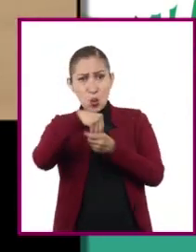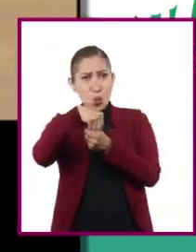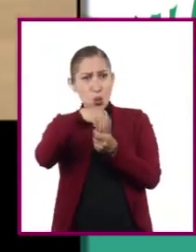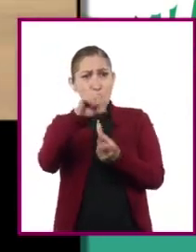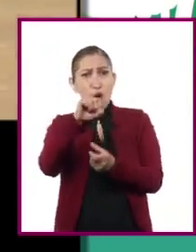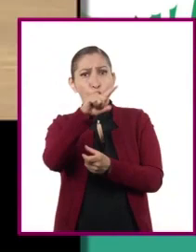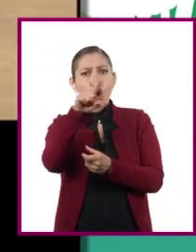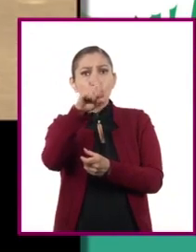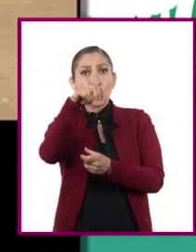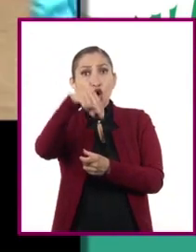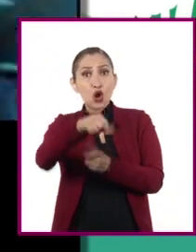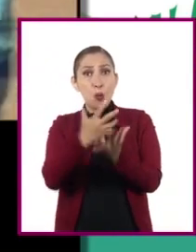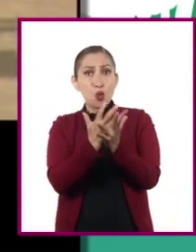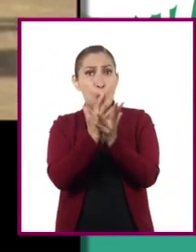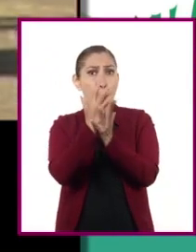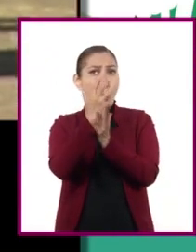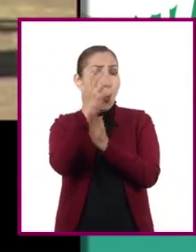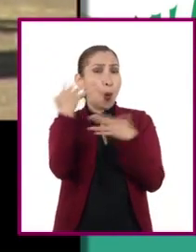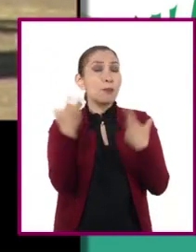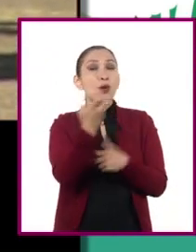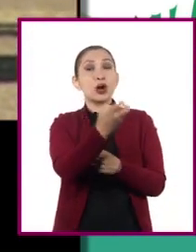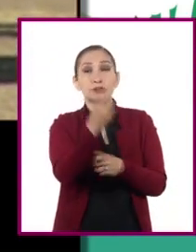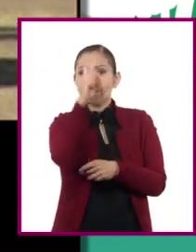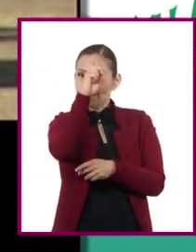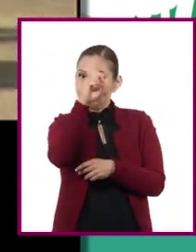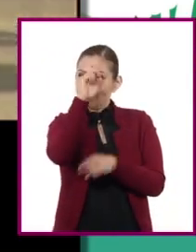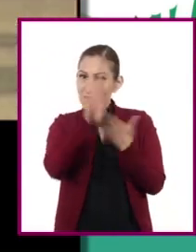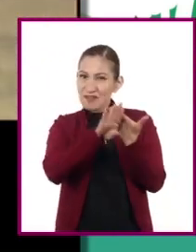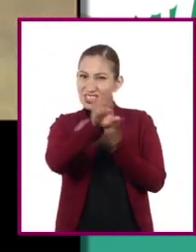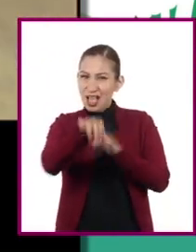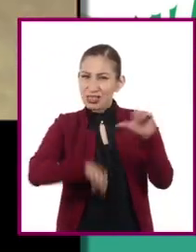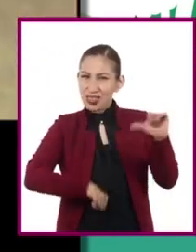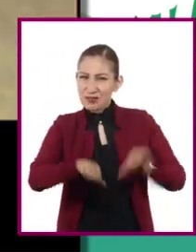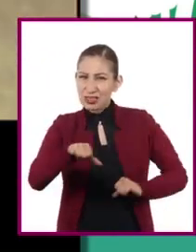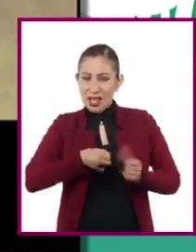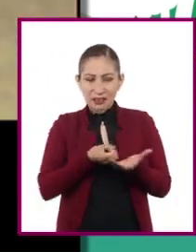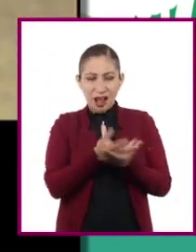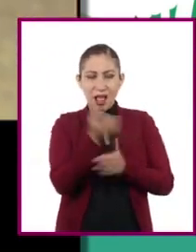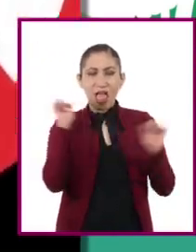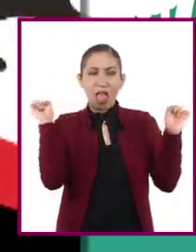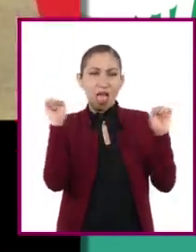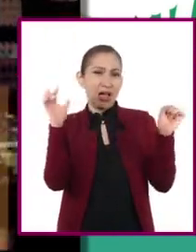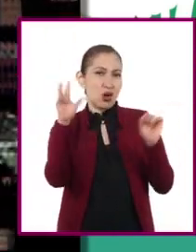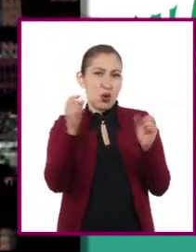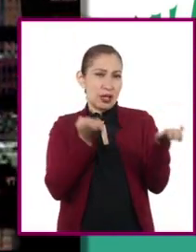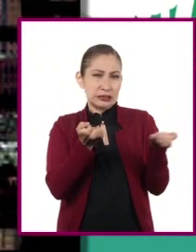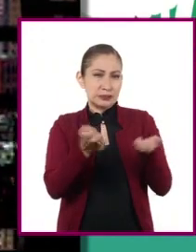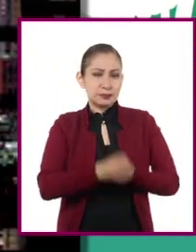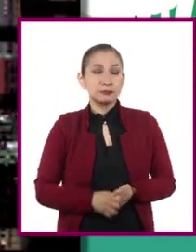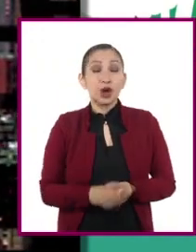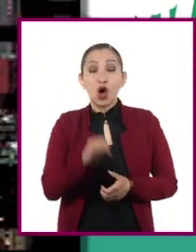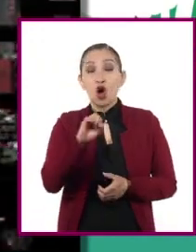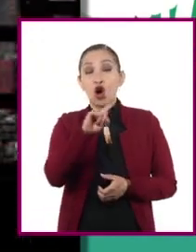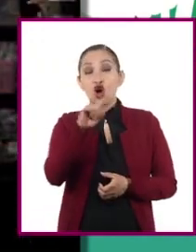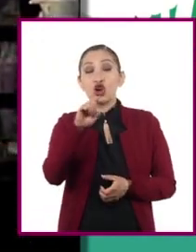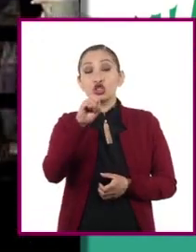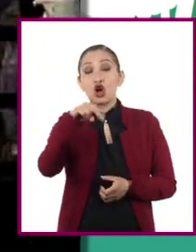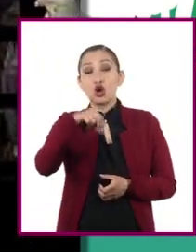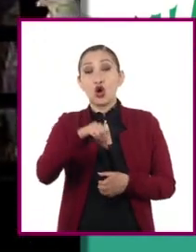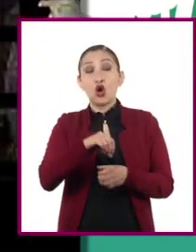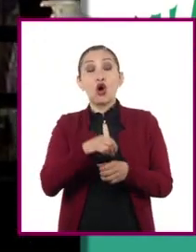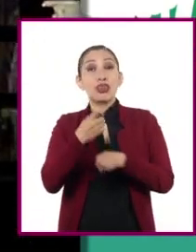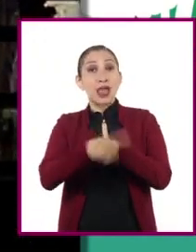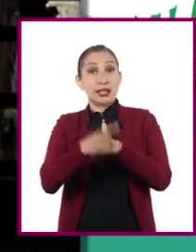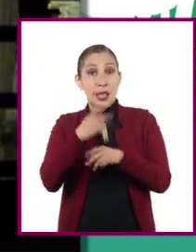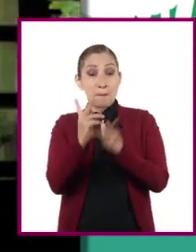concentración de ozono en el aire es más alta, por lo que se recomienda evitar actividades al aire libre. El ozono es también